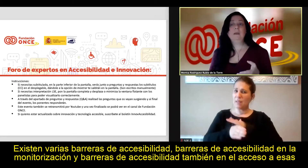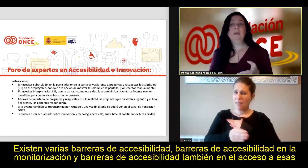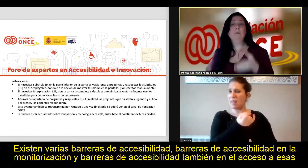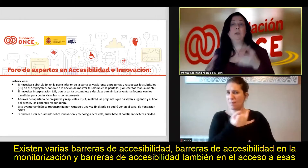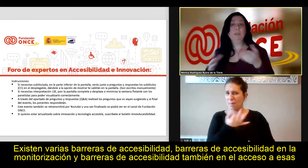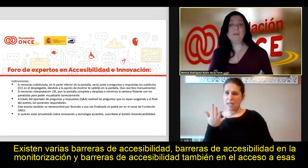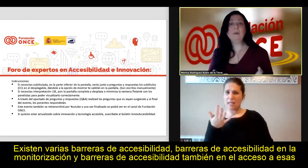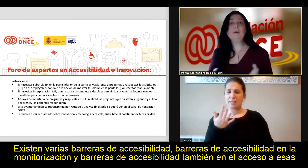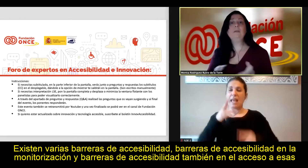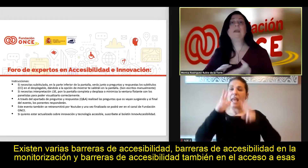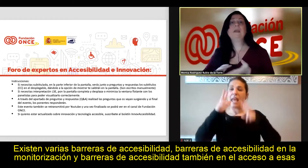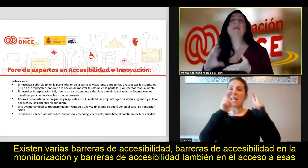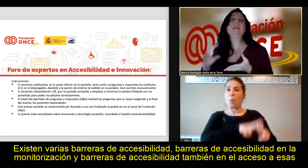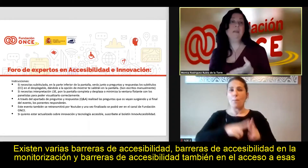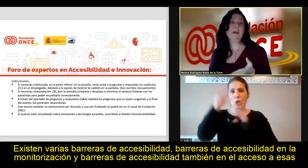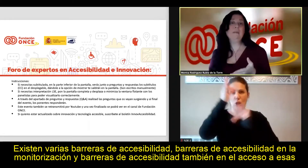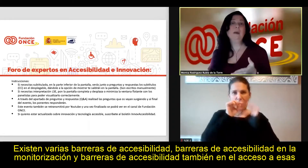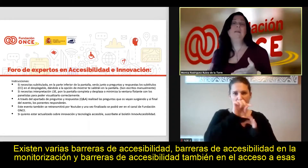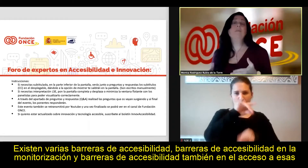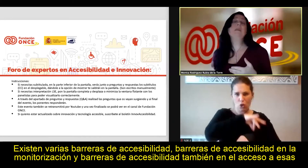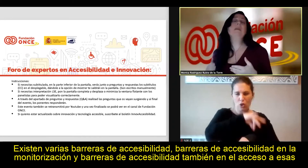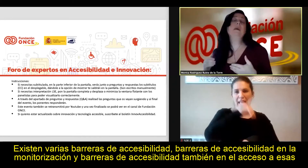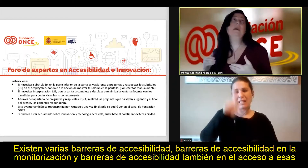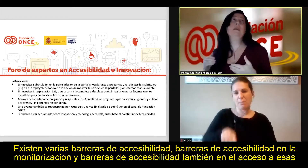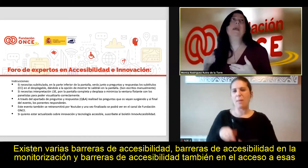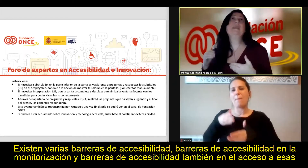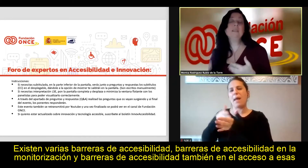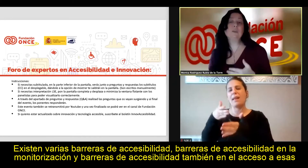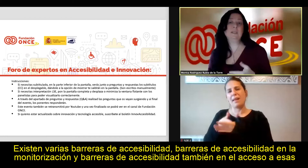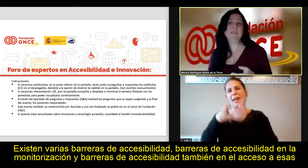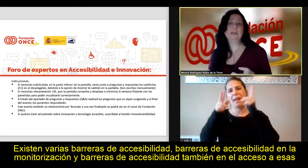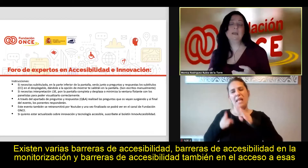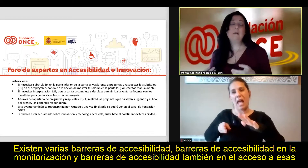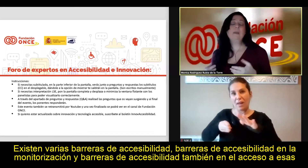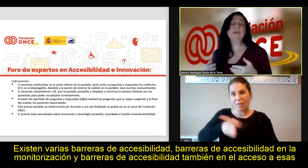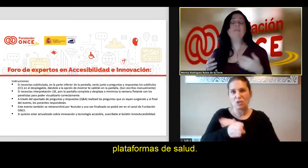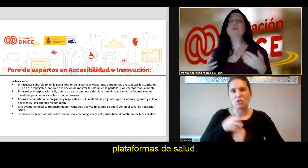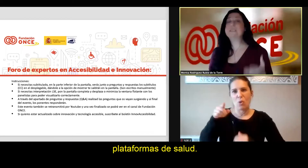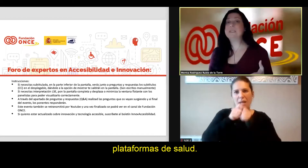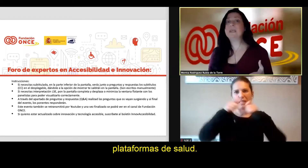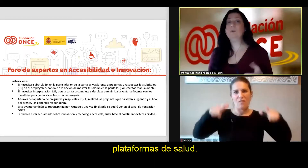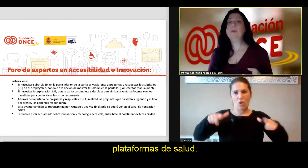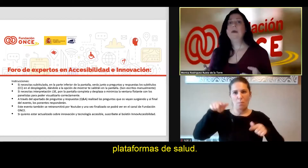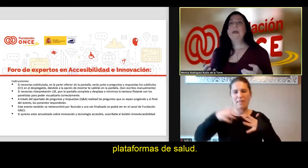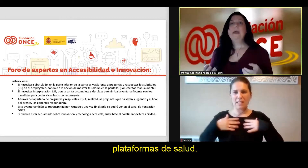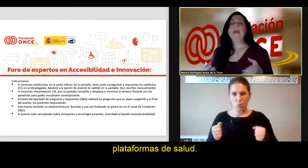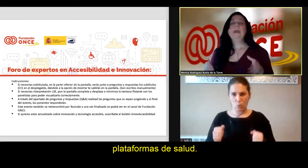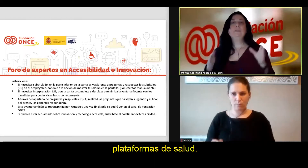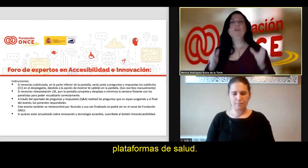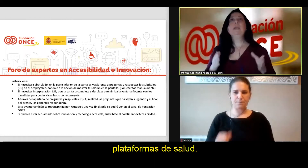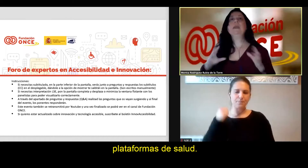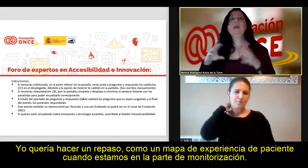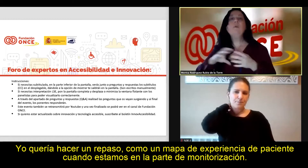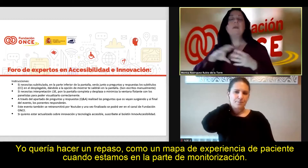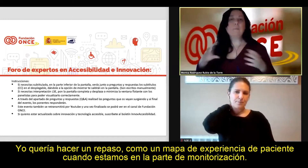en la monitorización y barreras de accesibilidad también en el acceso a esas plataformas de salud. Yo